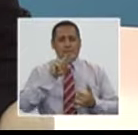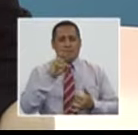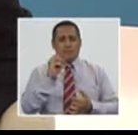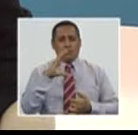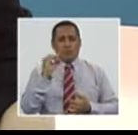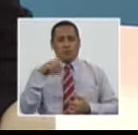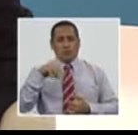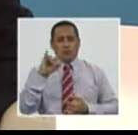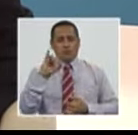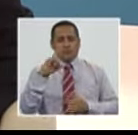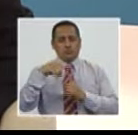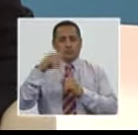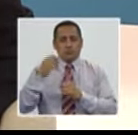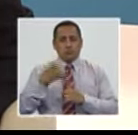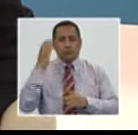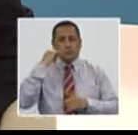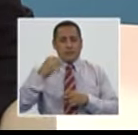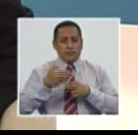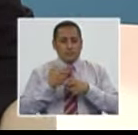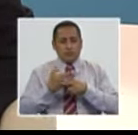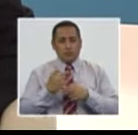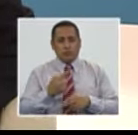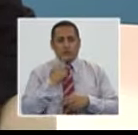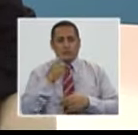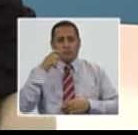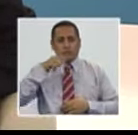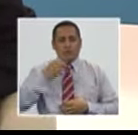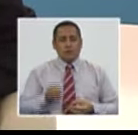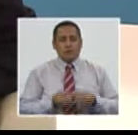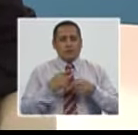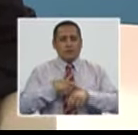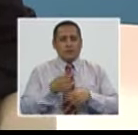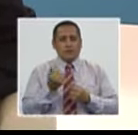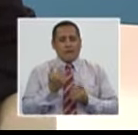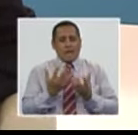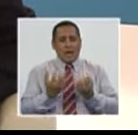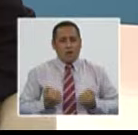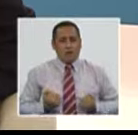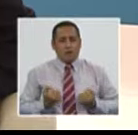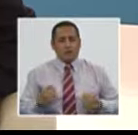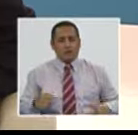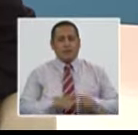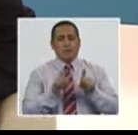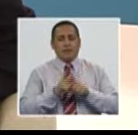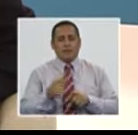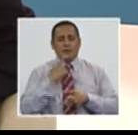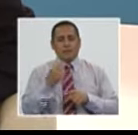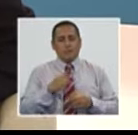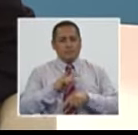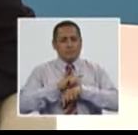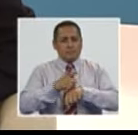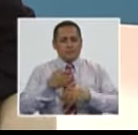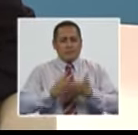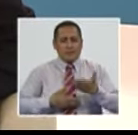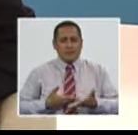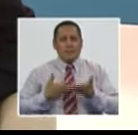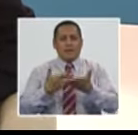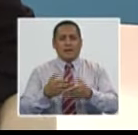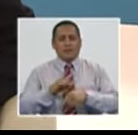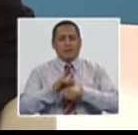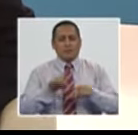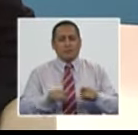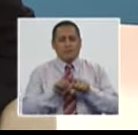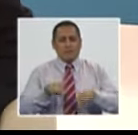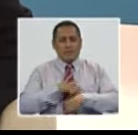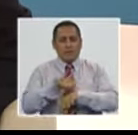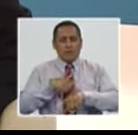es en esta circunstancias de que hay un viaje próximo y nos es muy útil porque nos ahorra dinero y también es más expeditivo en cuanto al tiempo